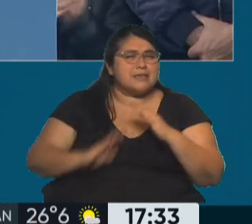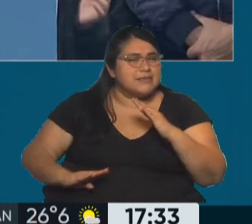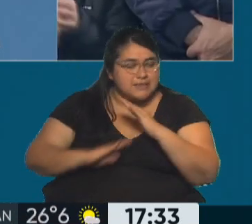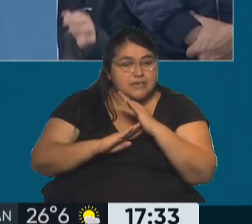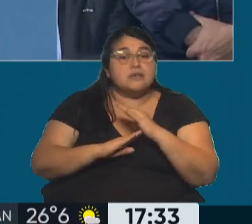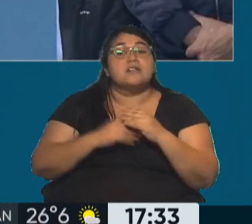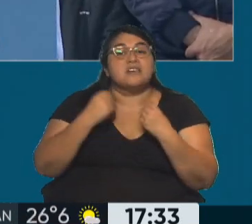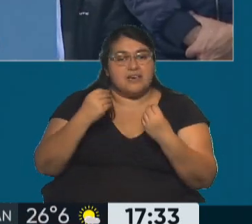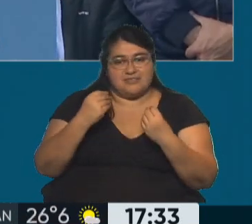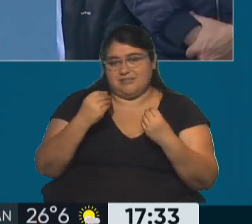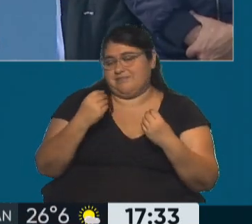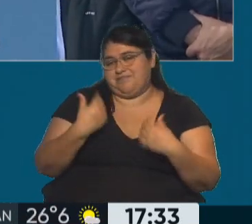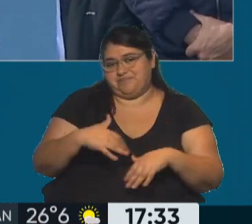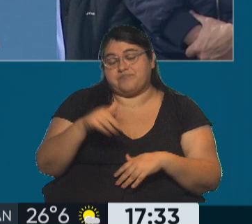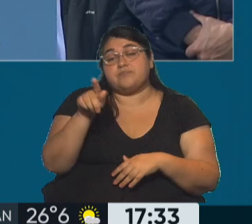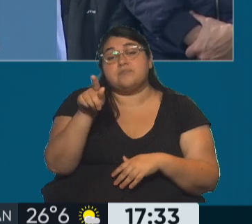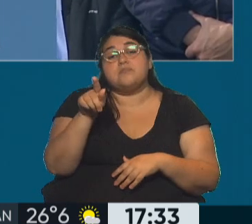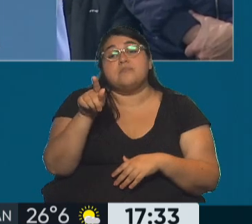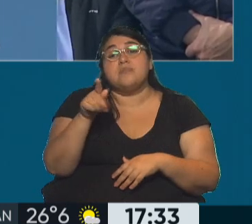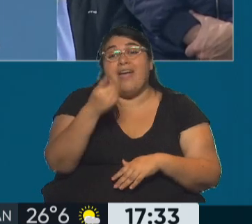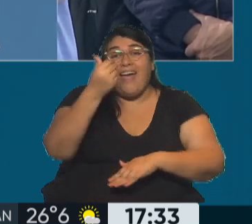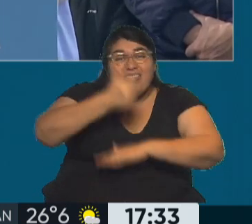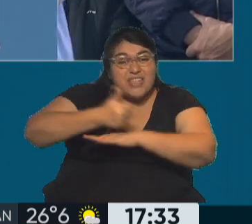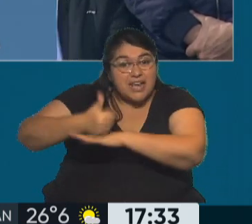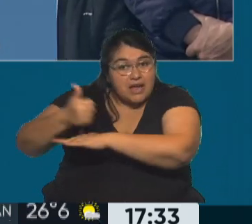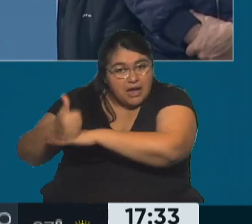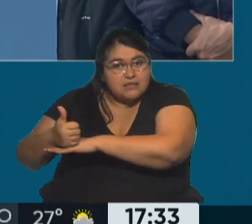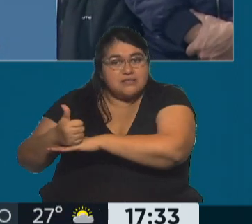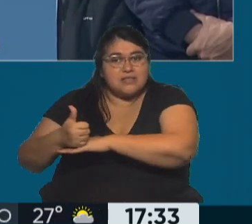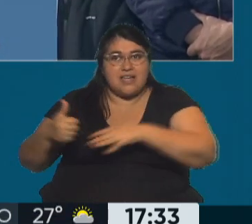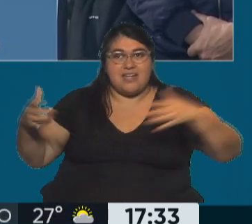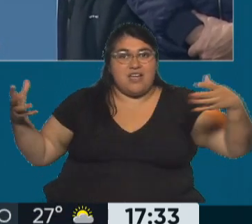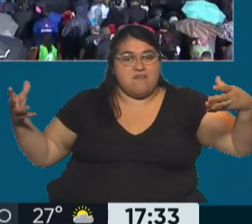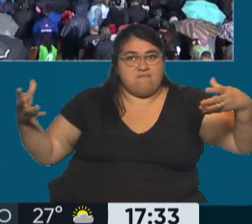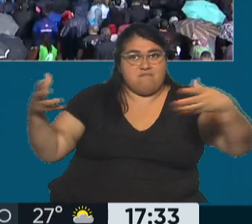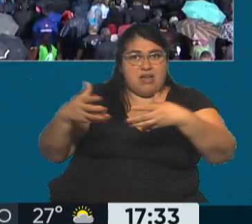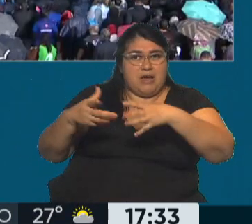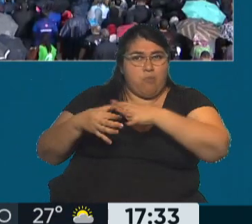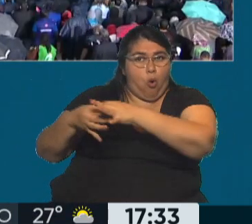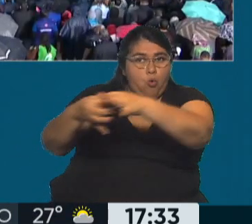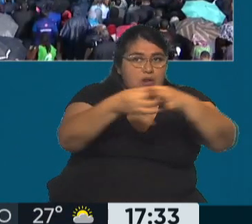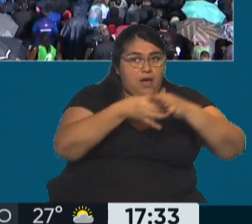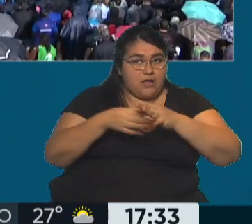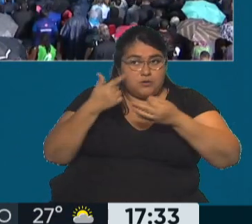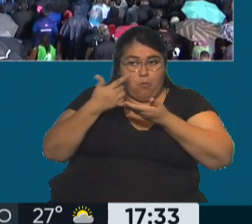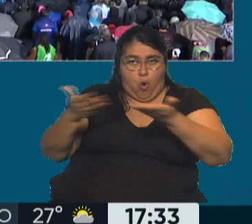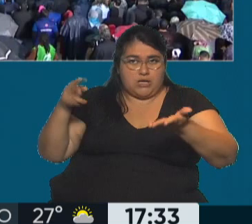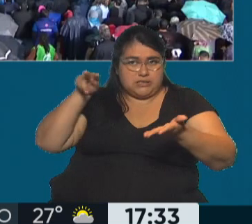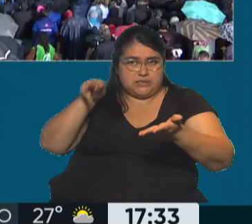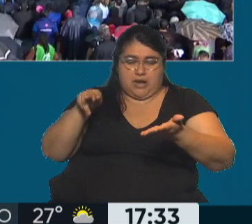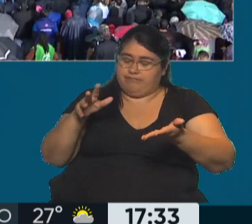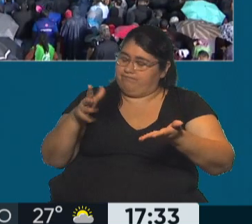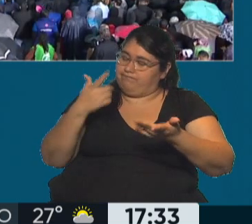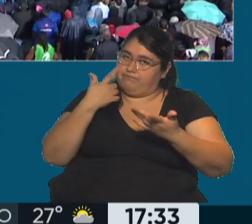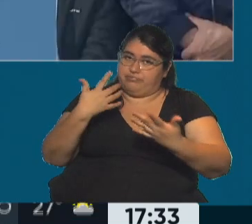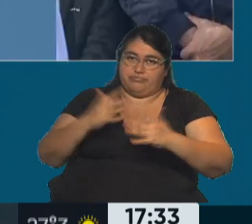la cantidad de dirigentes y la muestra de unidad que hubo, ¿no? Con esa foto, estábamos tratando de hacer memoria recién fuera del